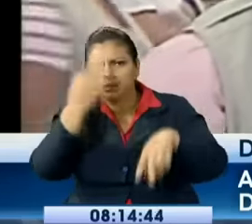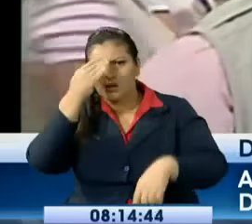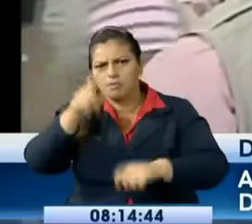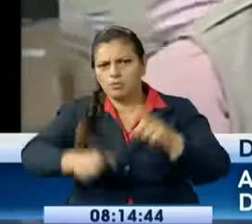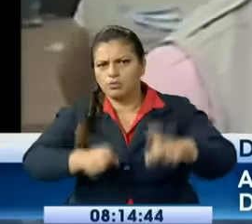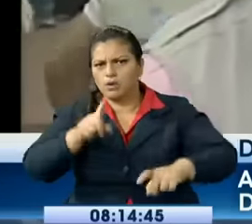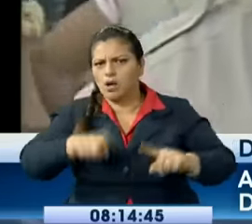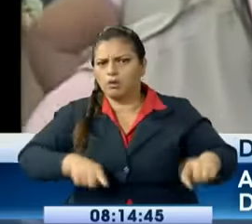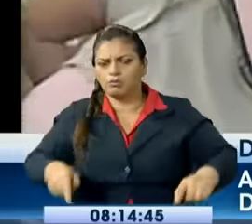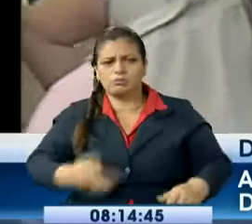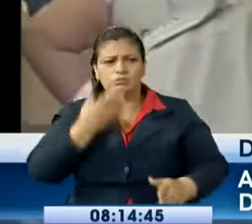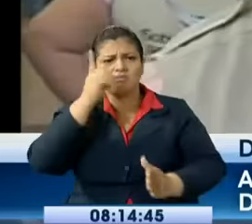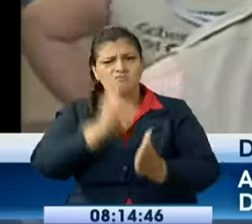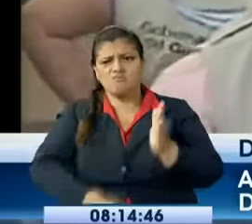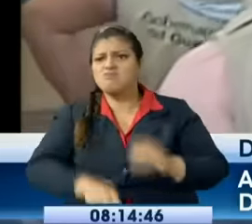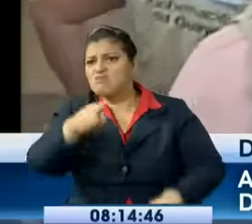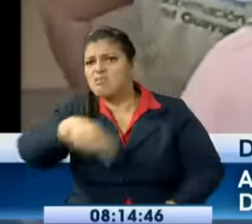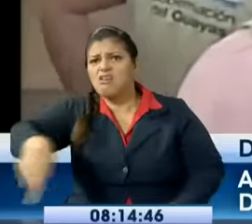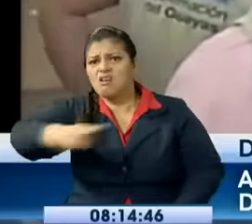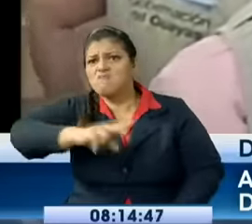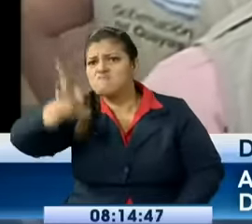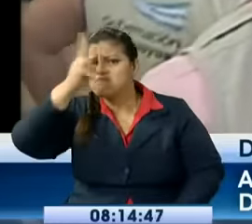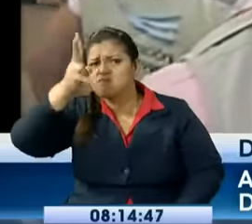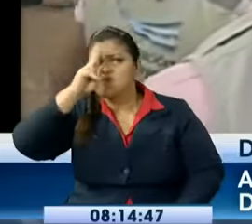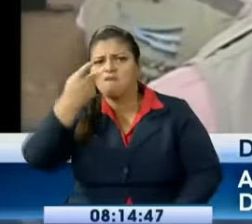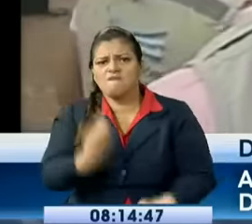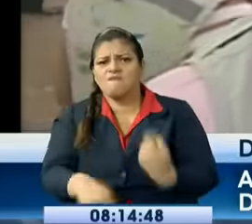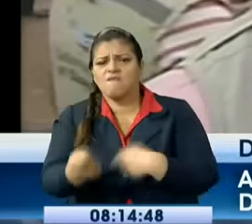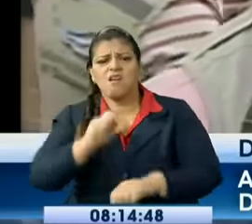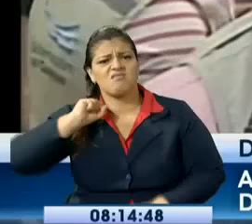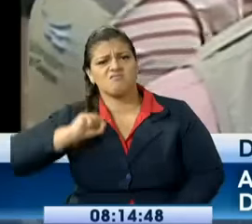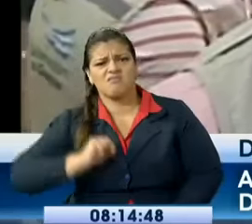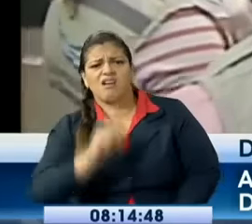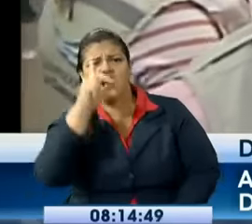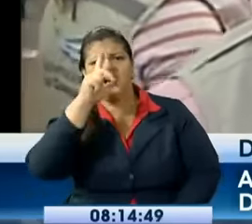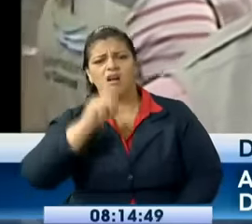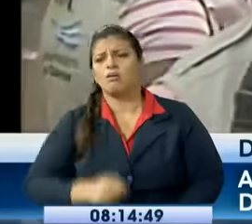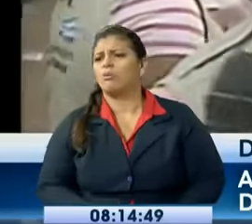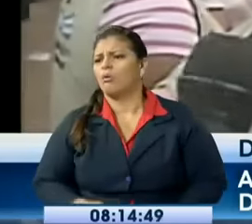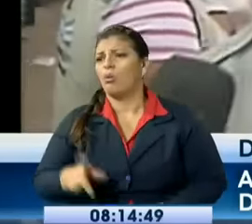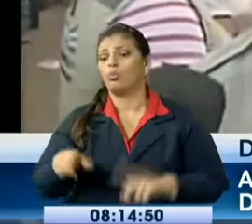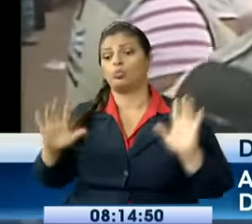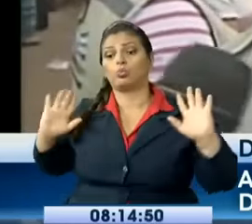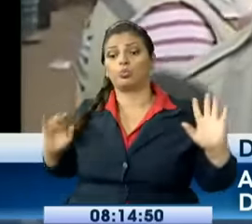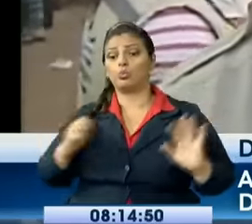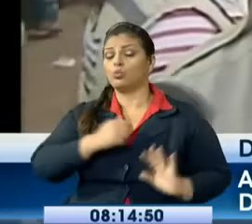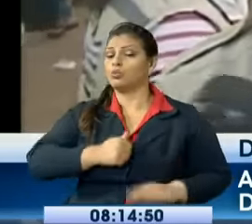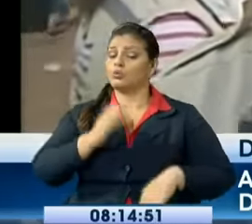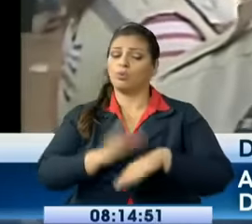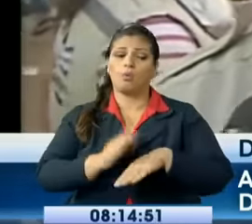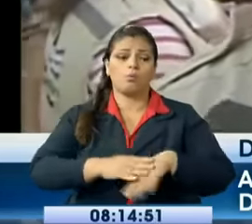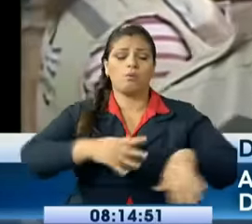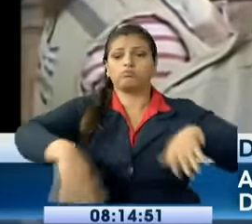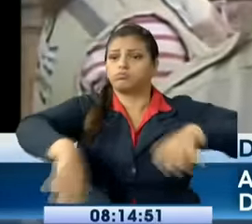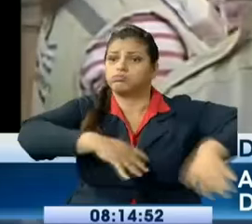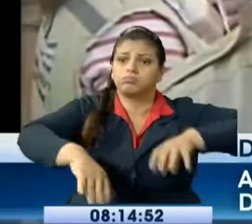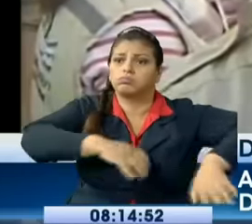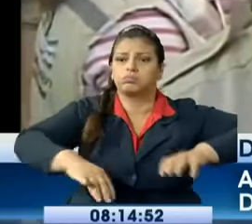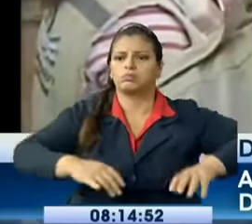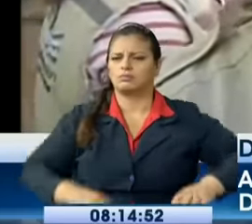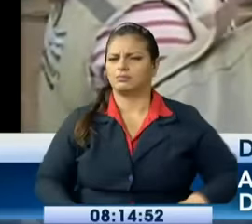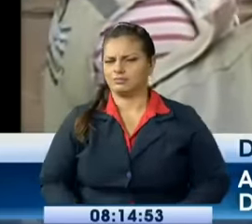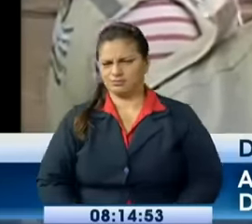han denunciado el hecho de que supuestamente por el asunto del terremoto, algunos precios habrían variado. Bueno, la